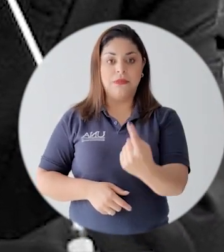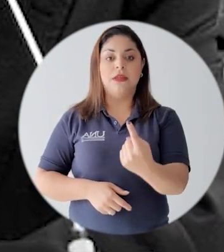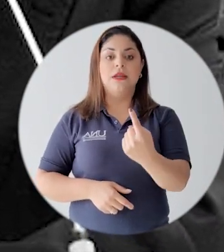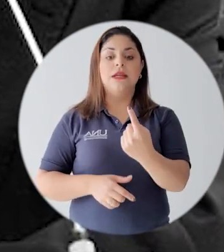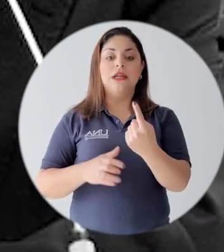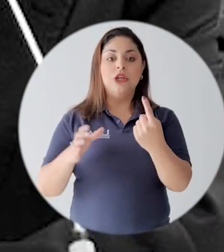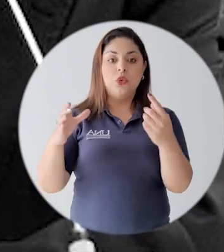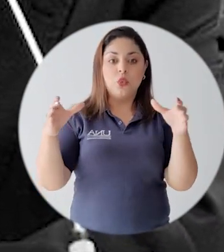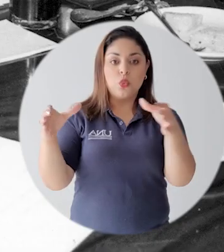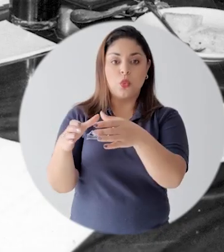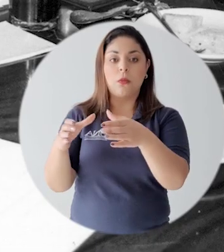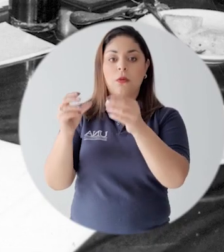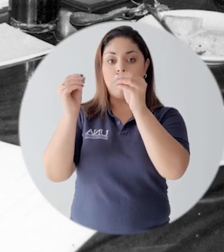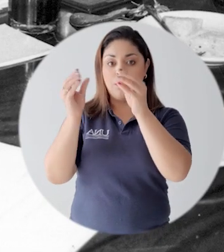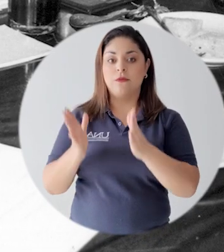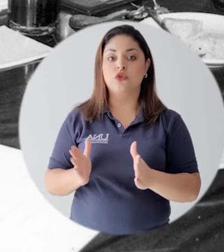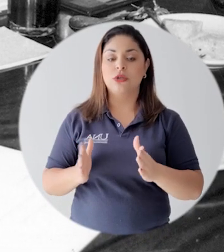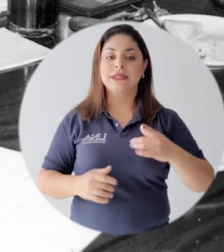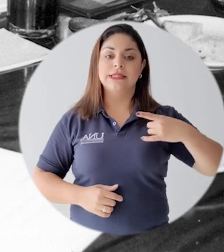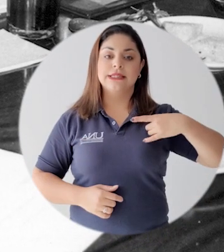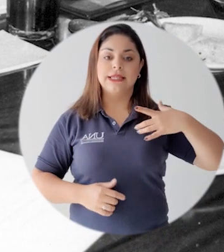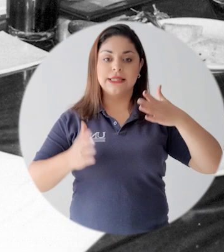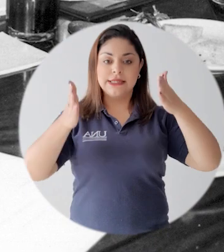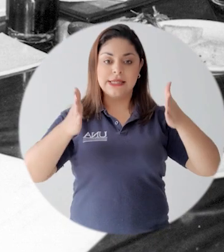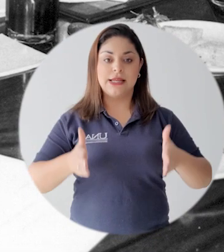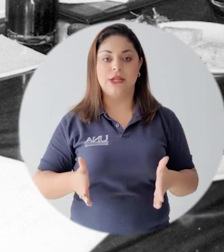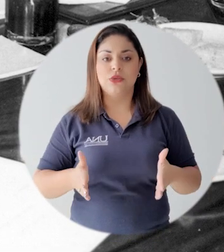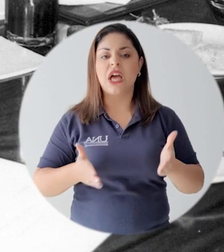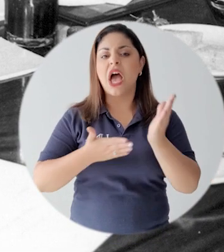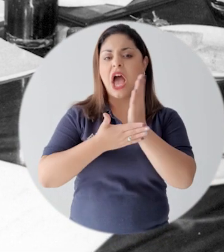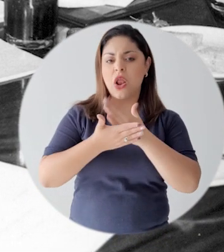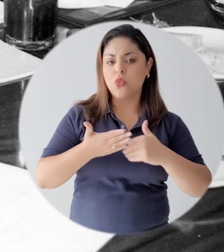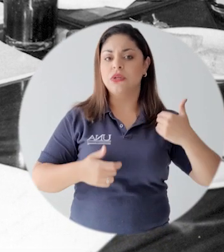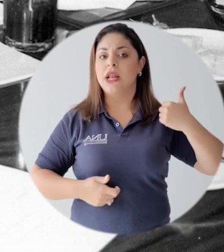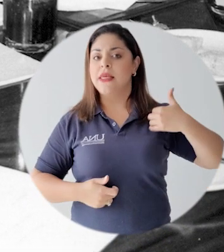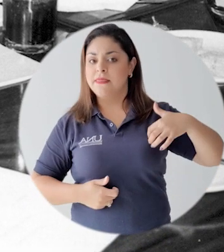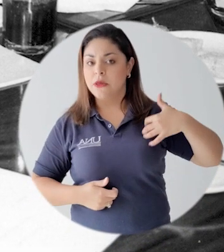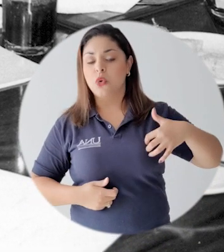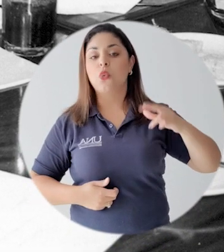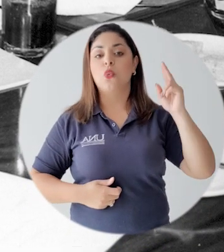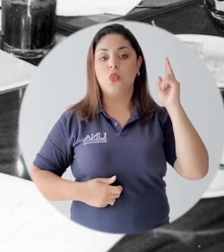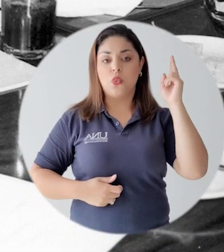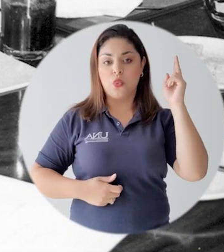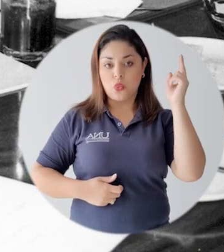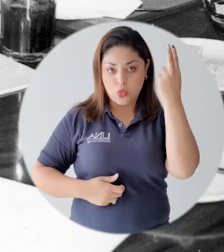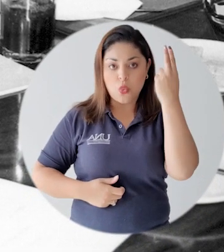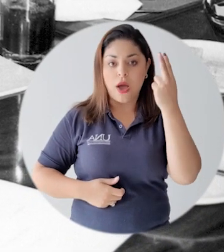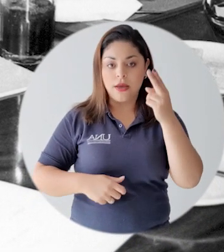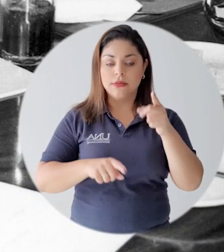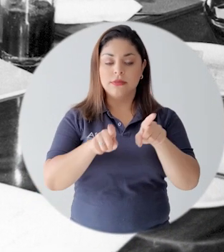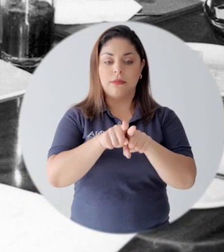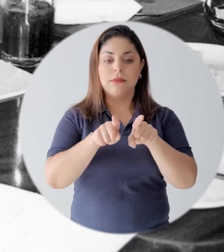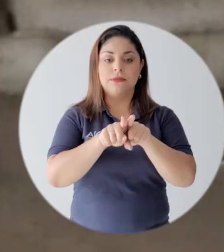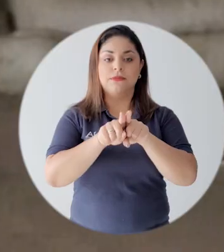un grupo de profesores, sobre todo chilenos y algunos argentinos y